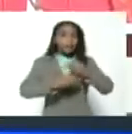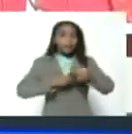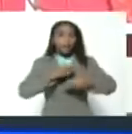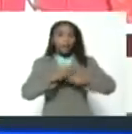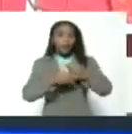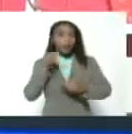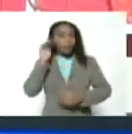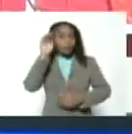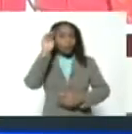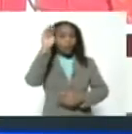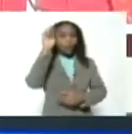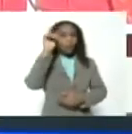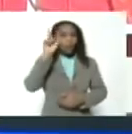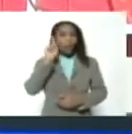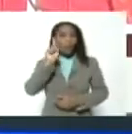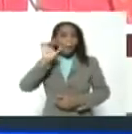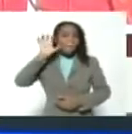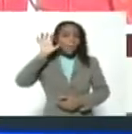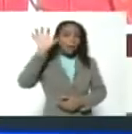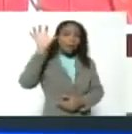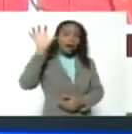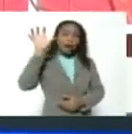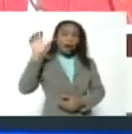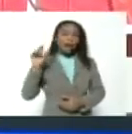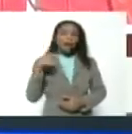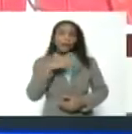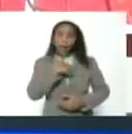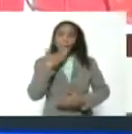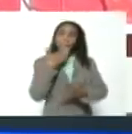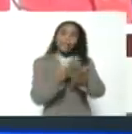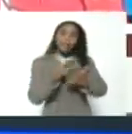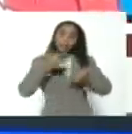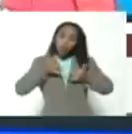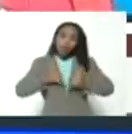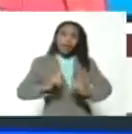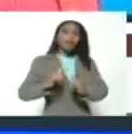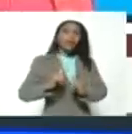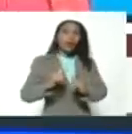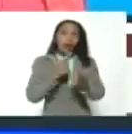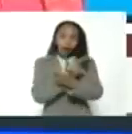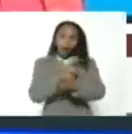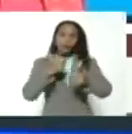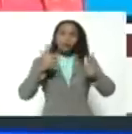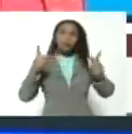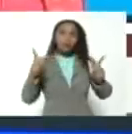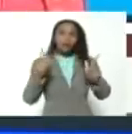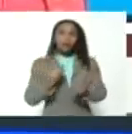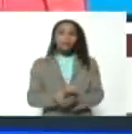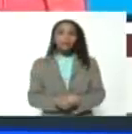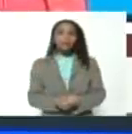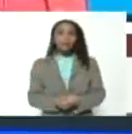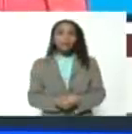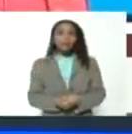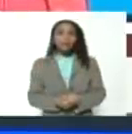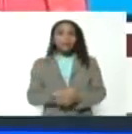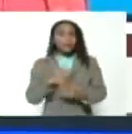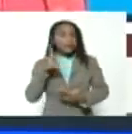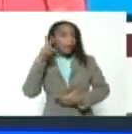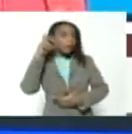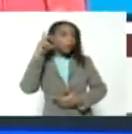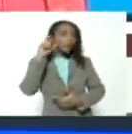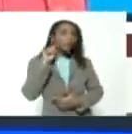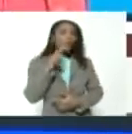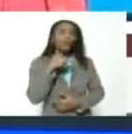el futuro de una patria que clama por sus hijos y por la libertad. Que se escuche